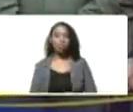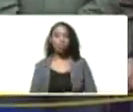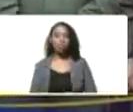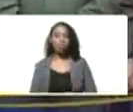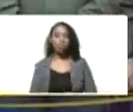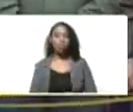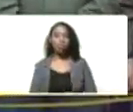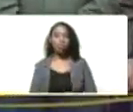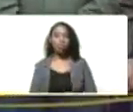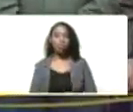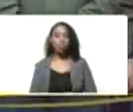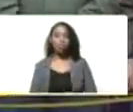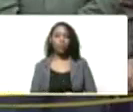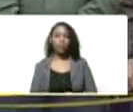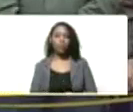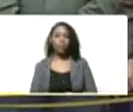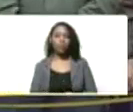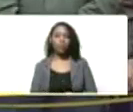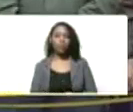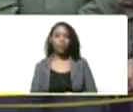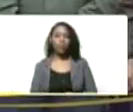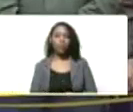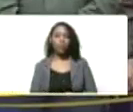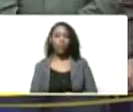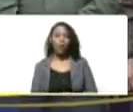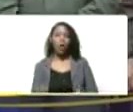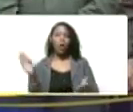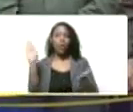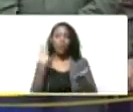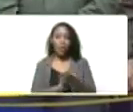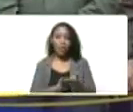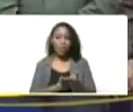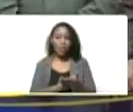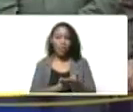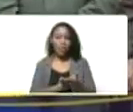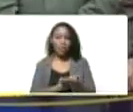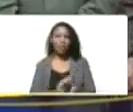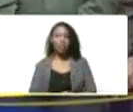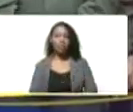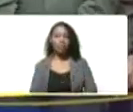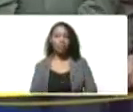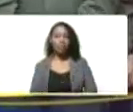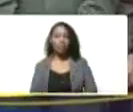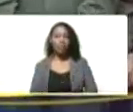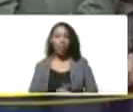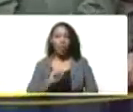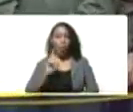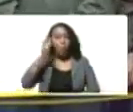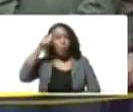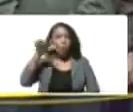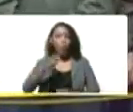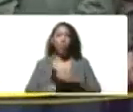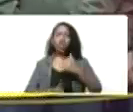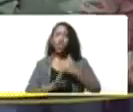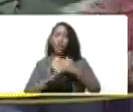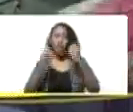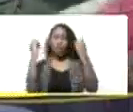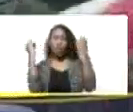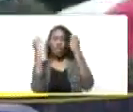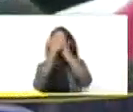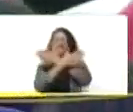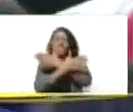Volvió un pueblo todavía confundido,